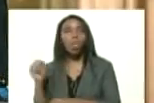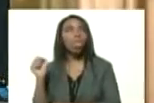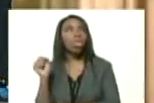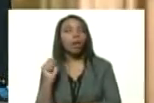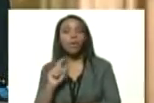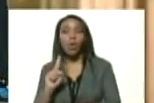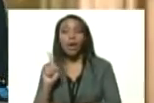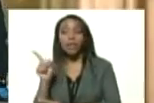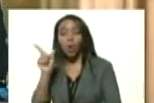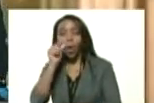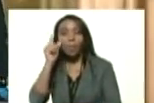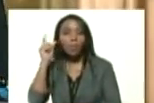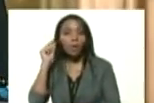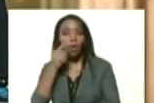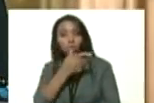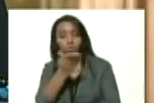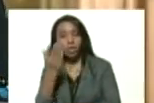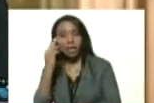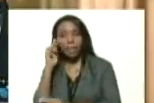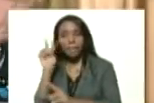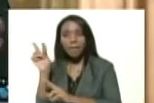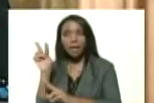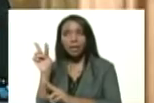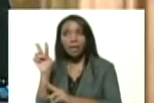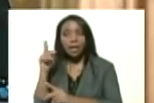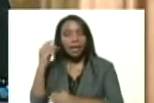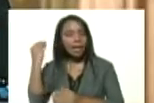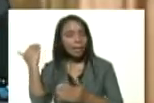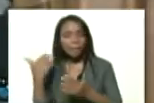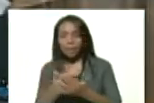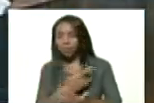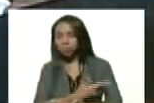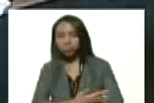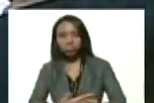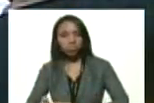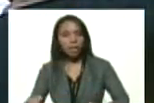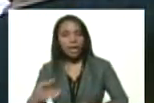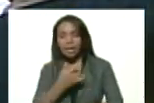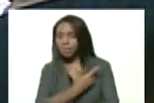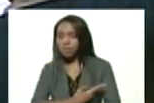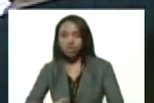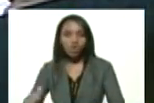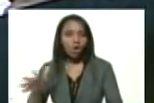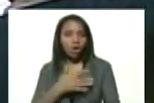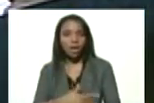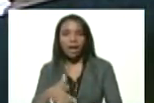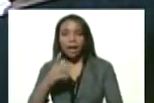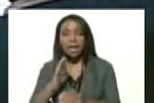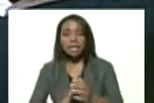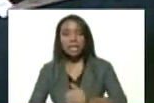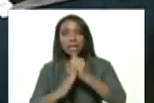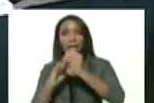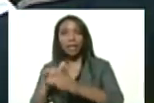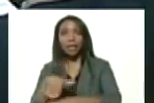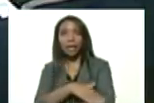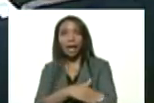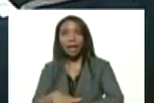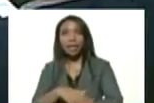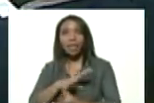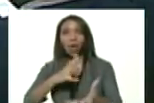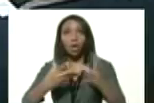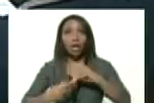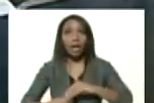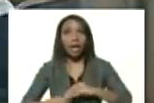estos hombres y mujeres que ustedes ven aquí y miles y millones líderes de calle de los clubs